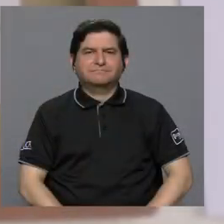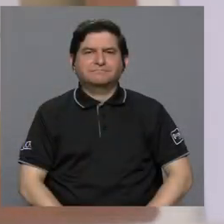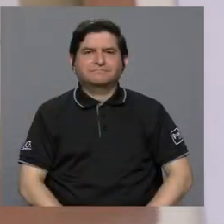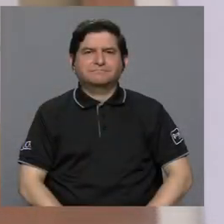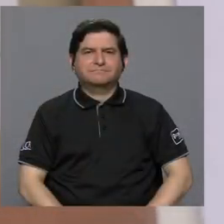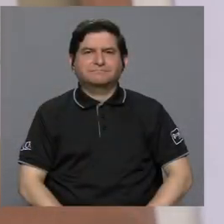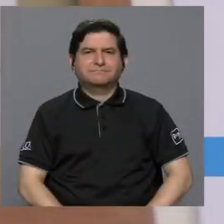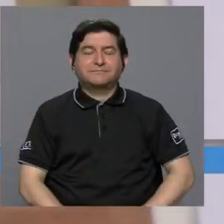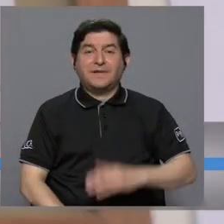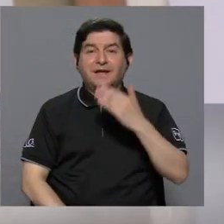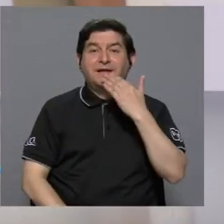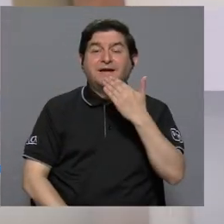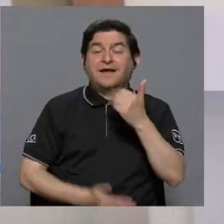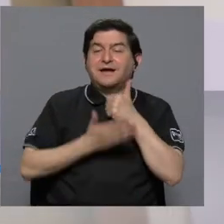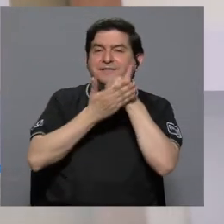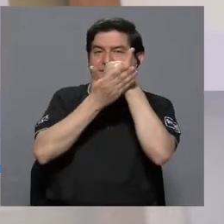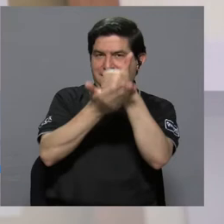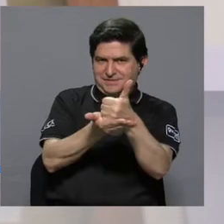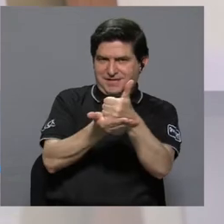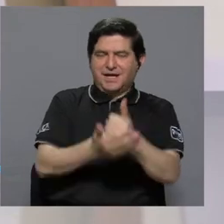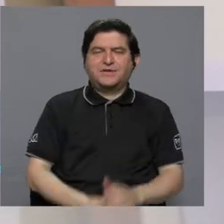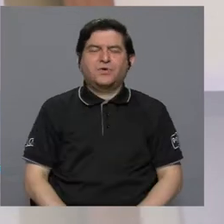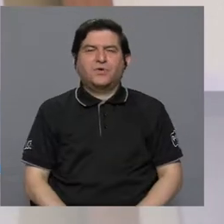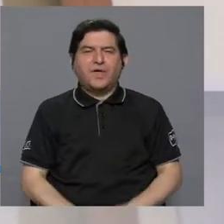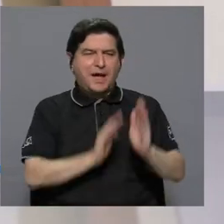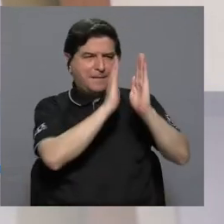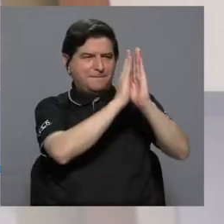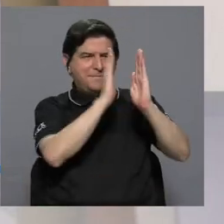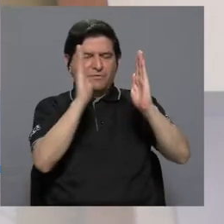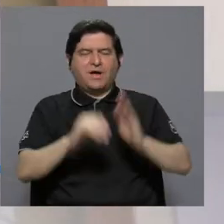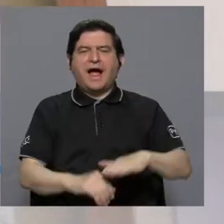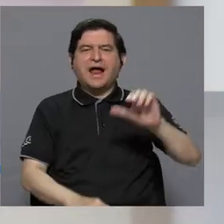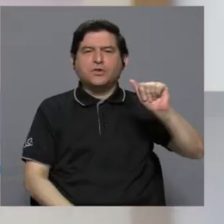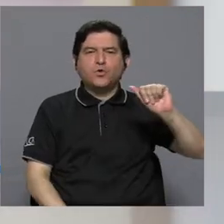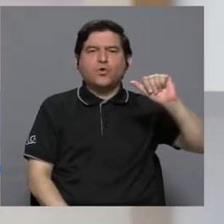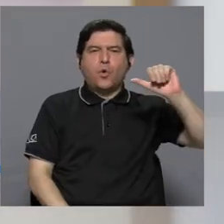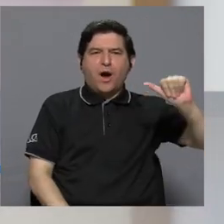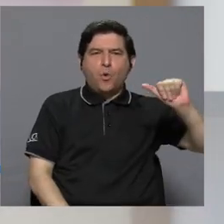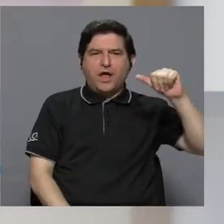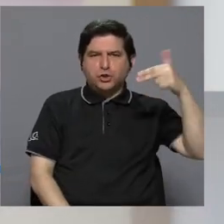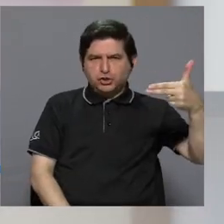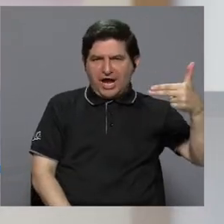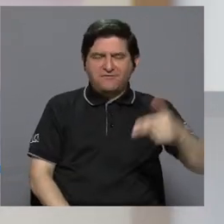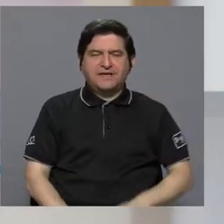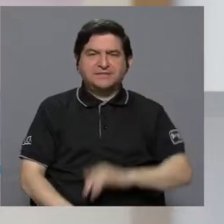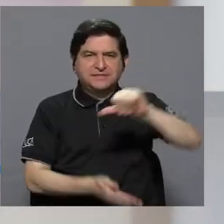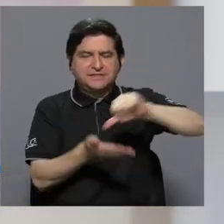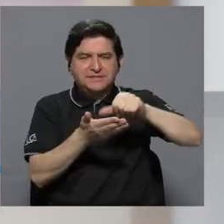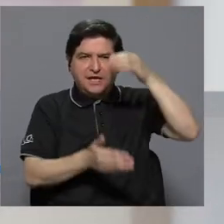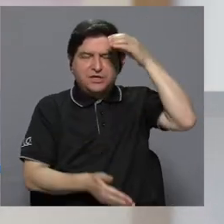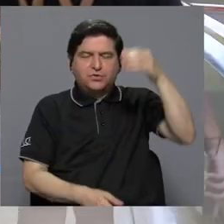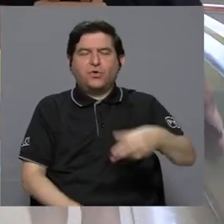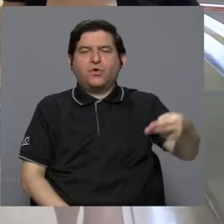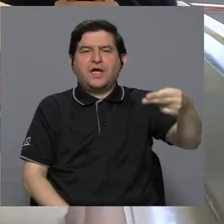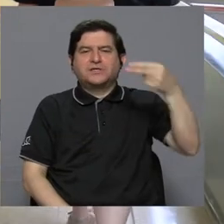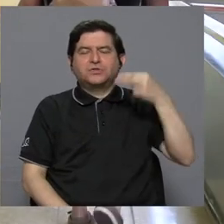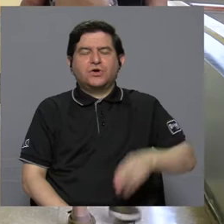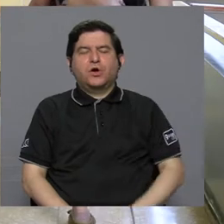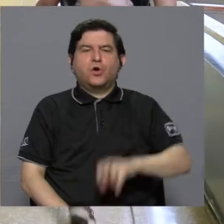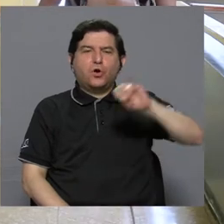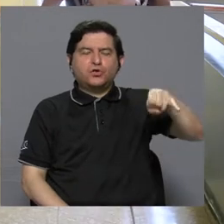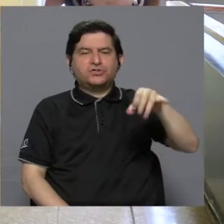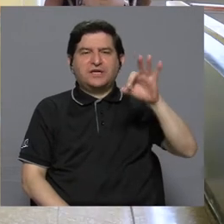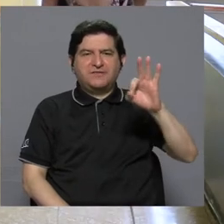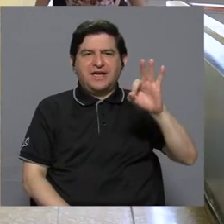Gracias a la colaboración entre la Biblioteca Arturo Agüero Chávez, el Centro Cultural e Histórico José